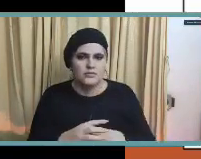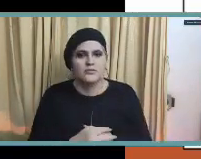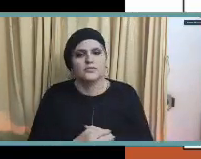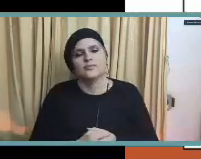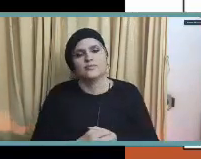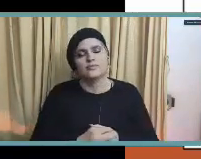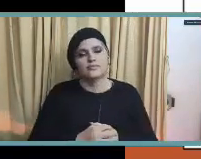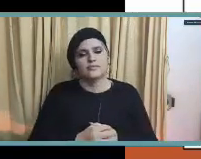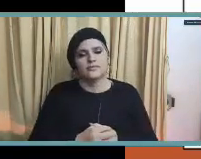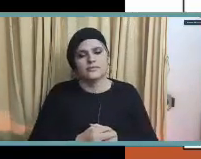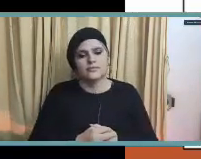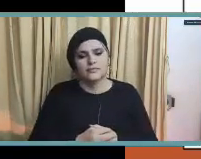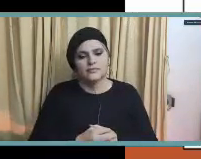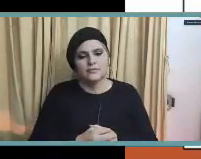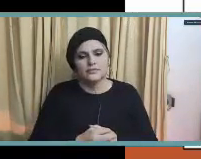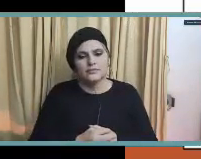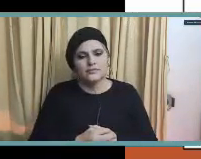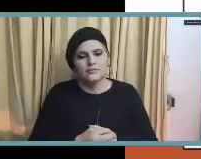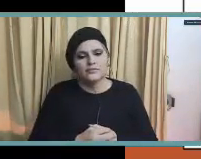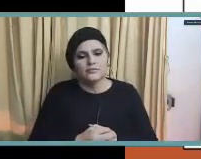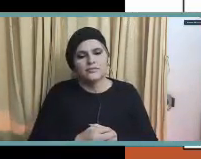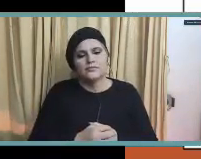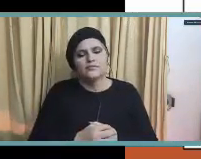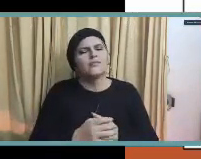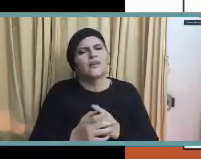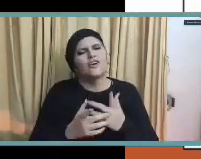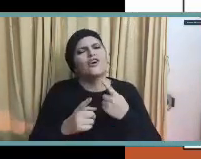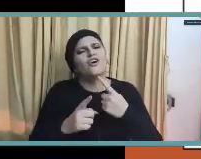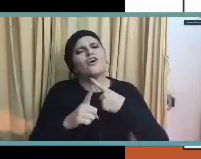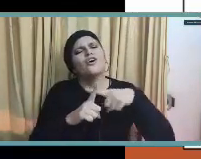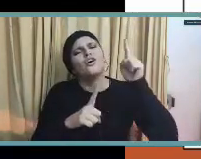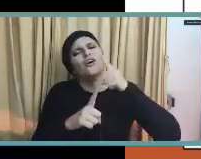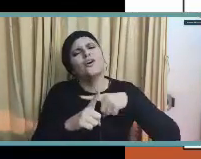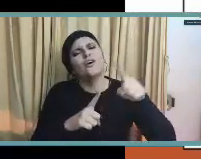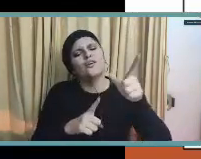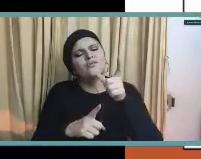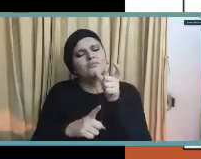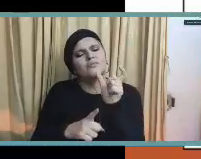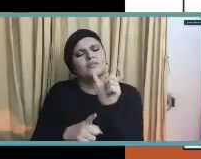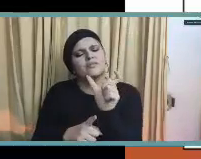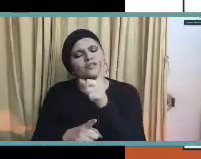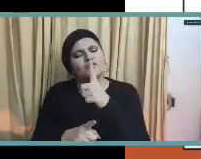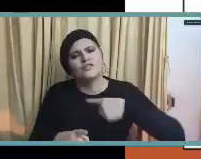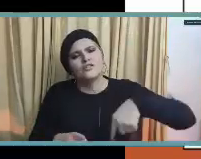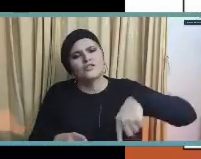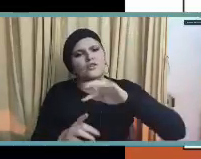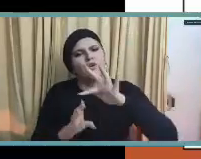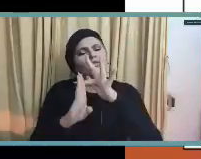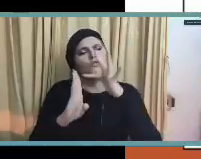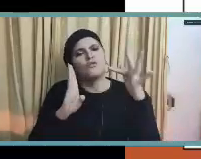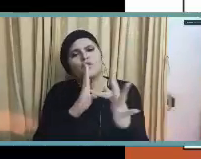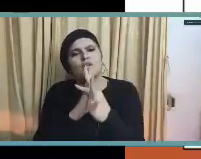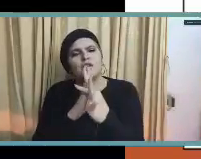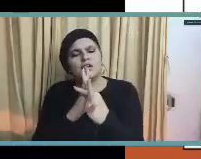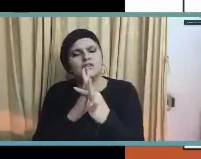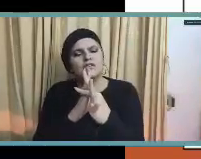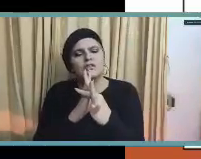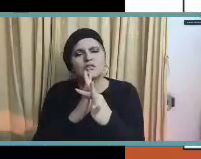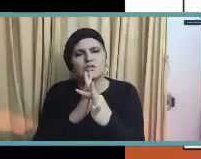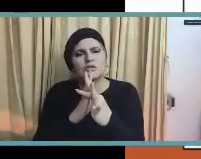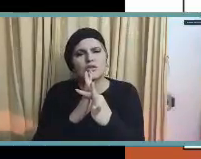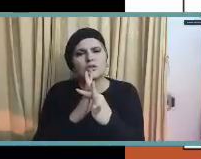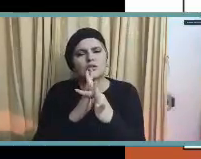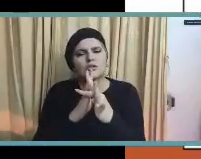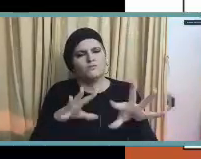Y también otro término que como fundación hemos adoptado por